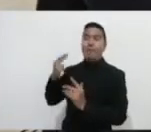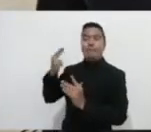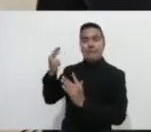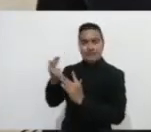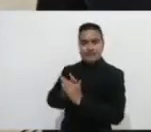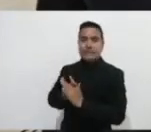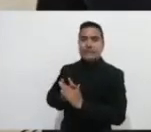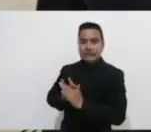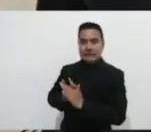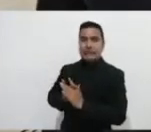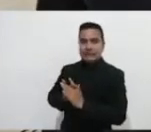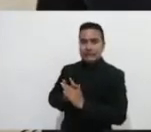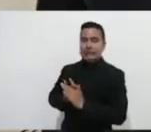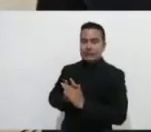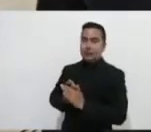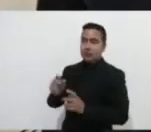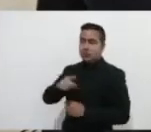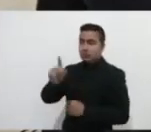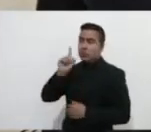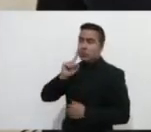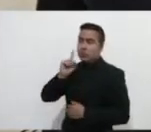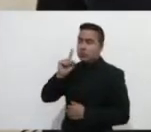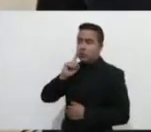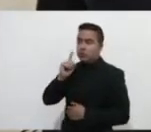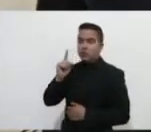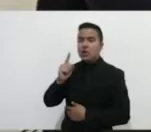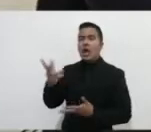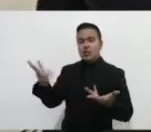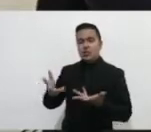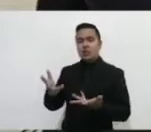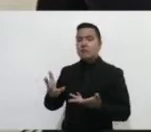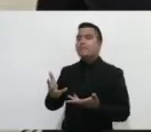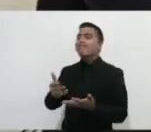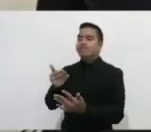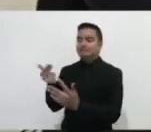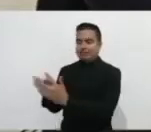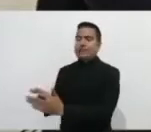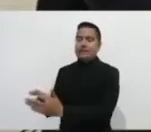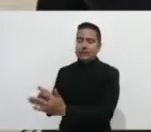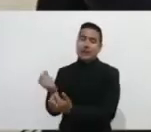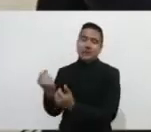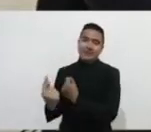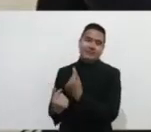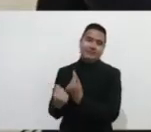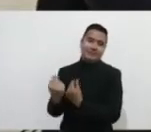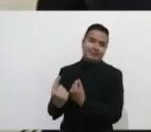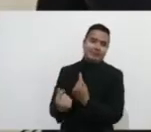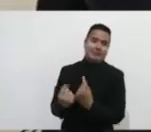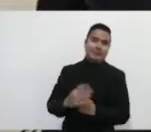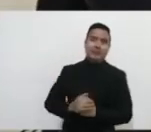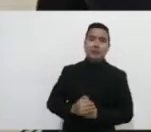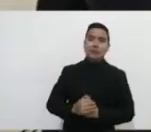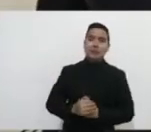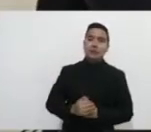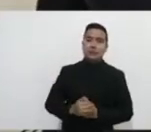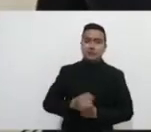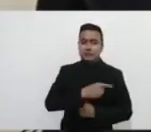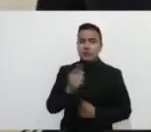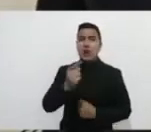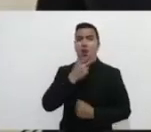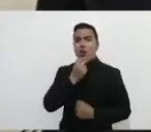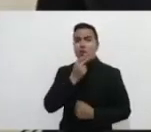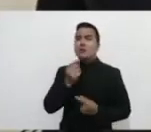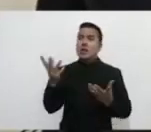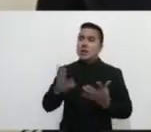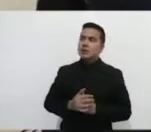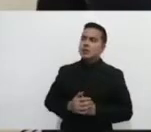muerte de las personas mujeres que están participando. Y obviamente porque los hombres parten de la base de que